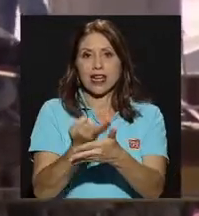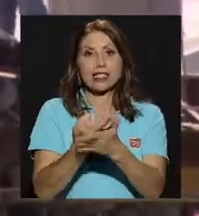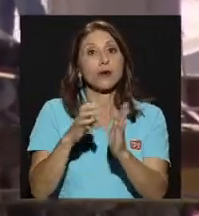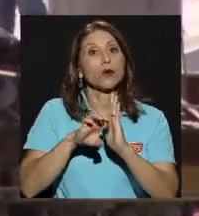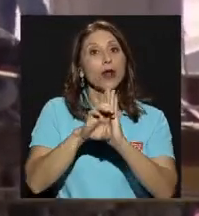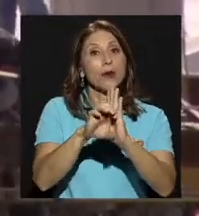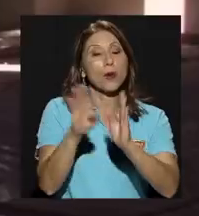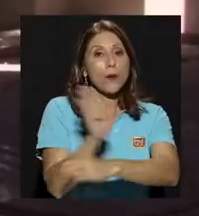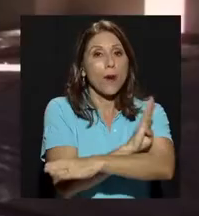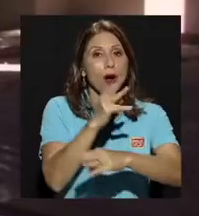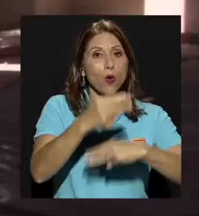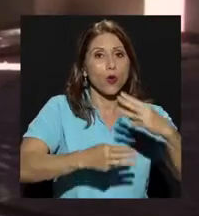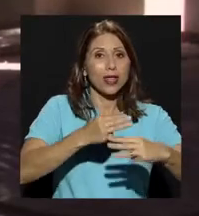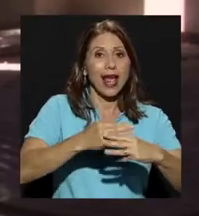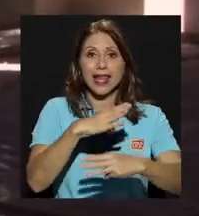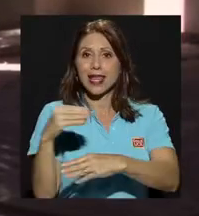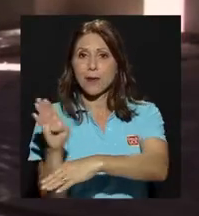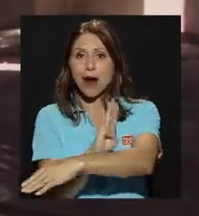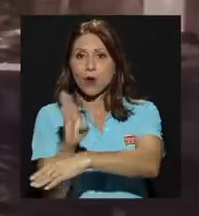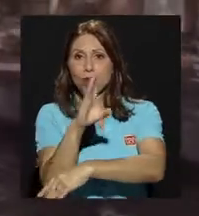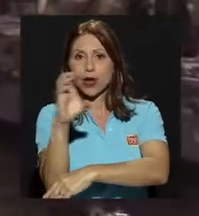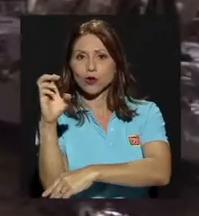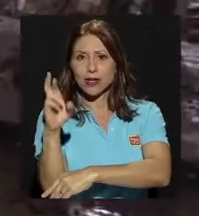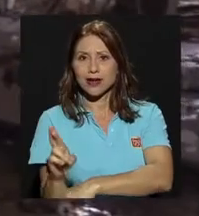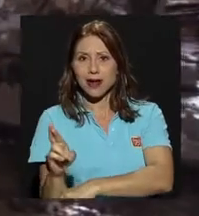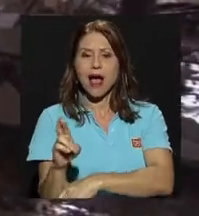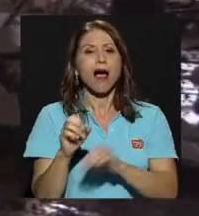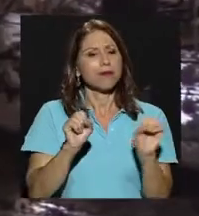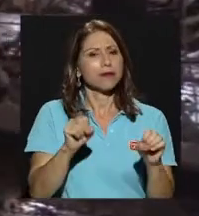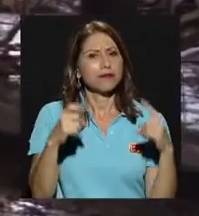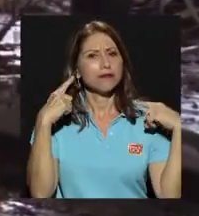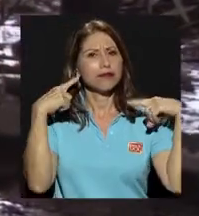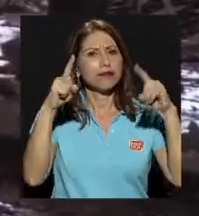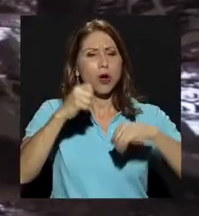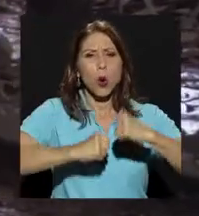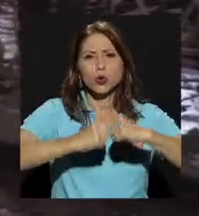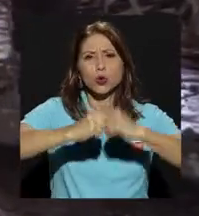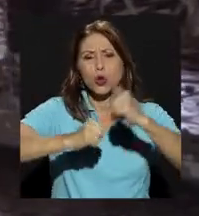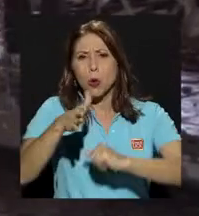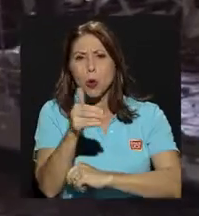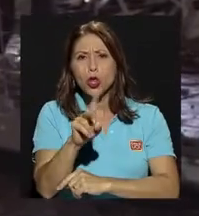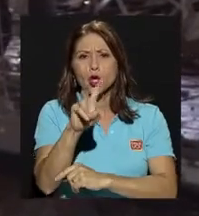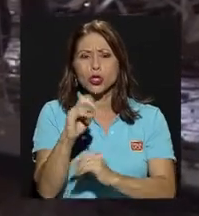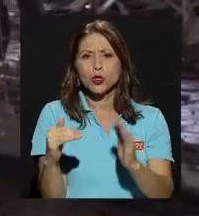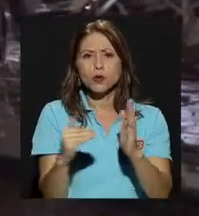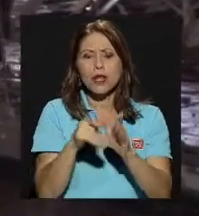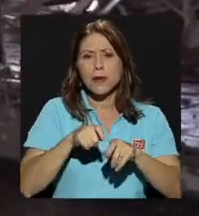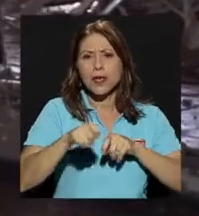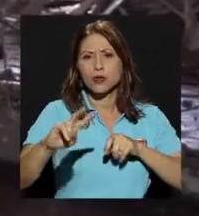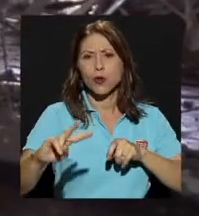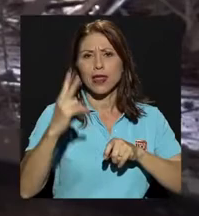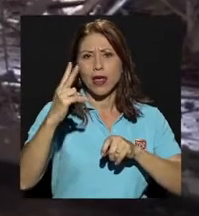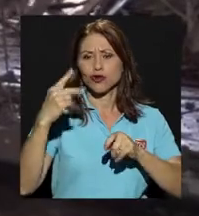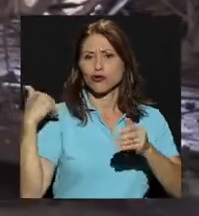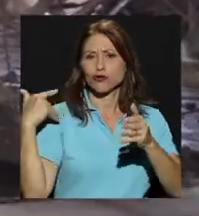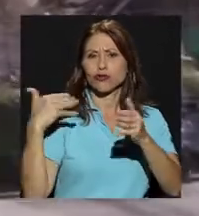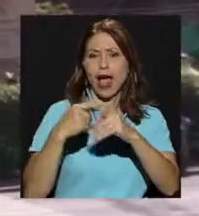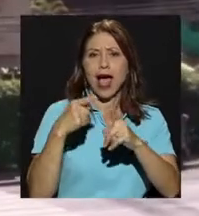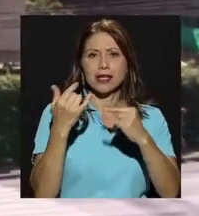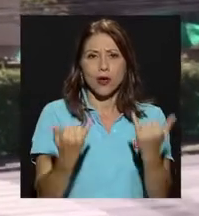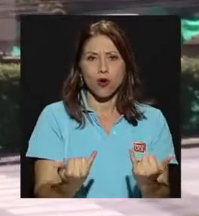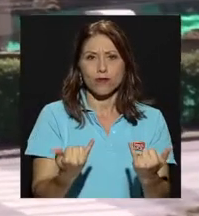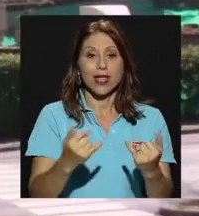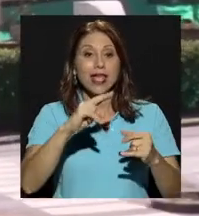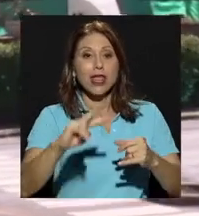como el Banco Mundial y el Banco de Costa Rica han hecho posible la construcción de alrededor de 200.000 metros cuadrados hasta la fecha,